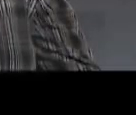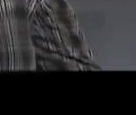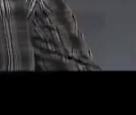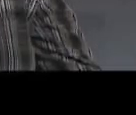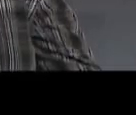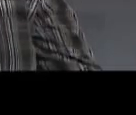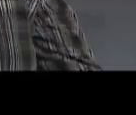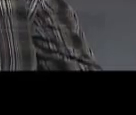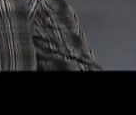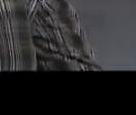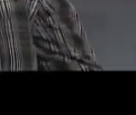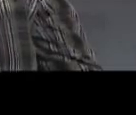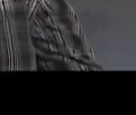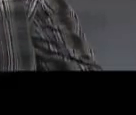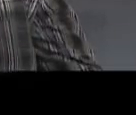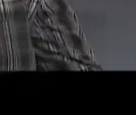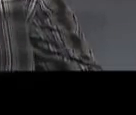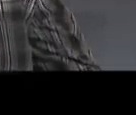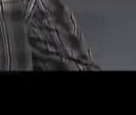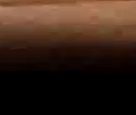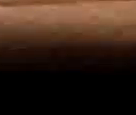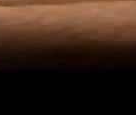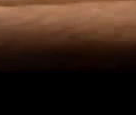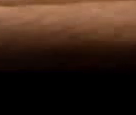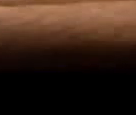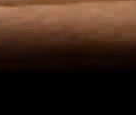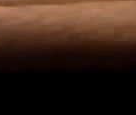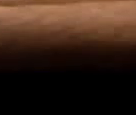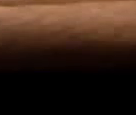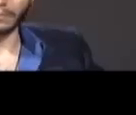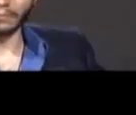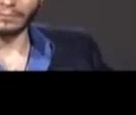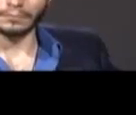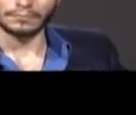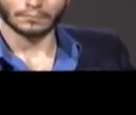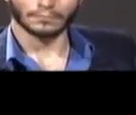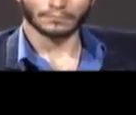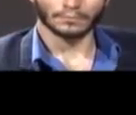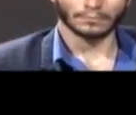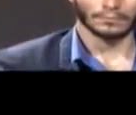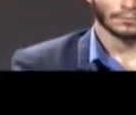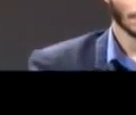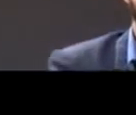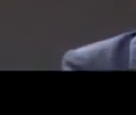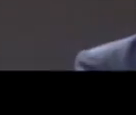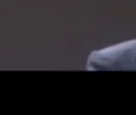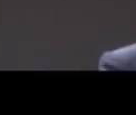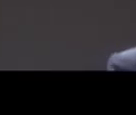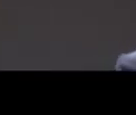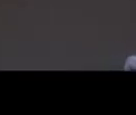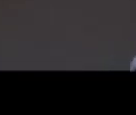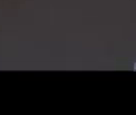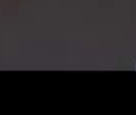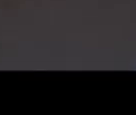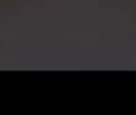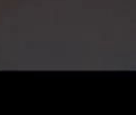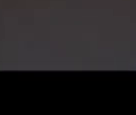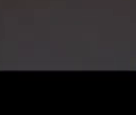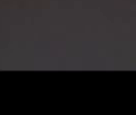en pocos años y el MISID ni siquiera se ha enterado. Sin embargo, esta historia no termina aquí. Aún